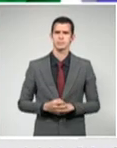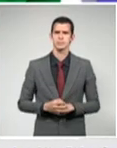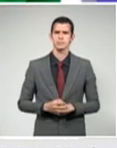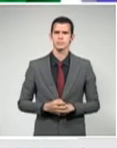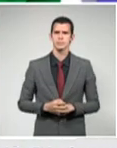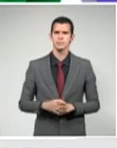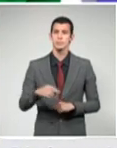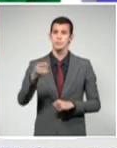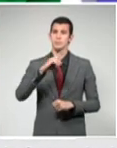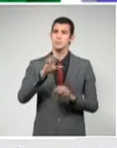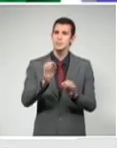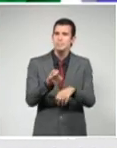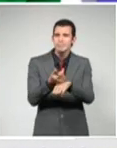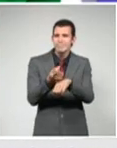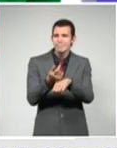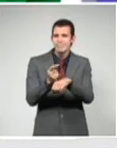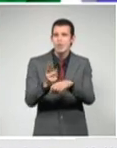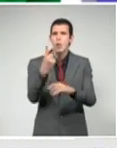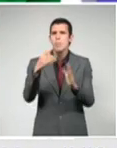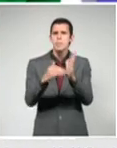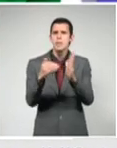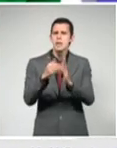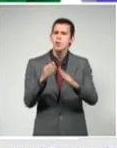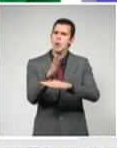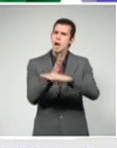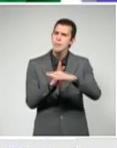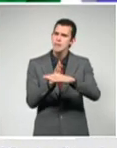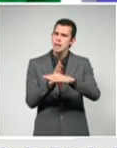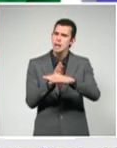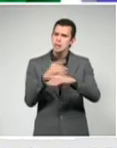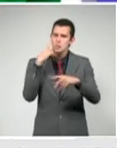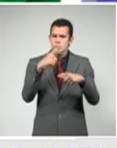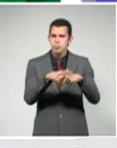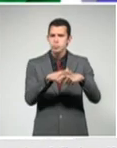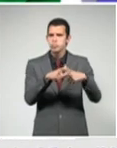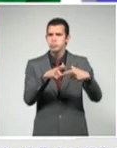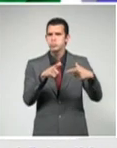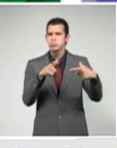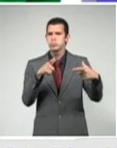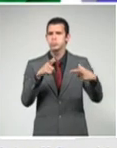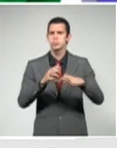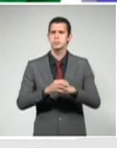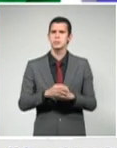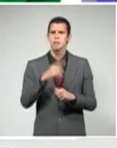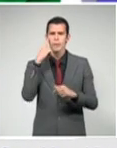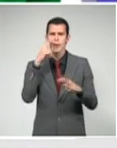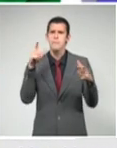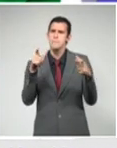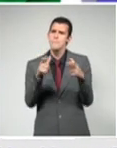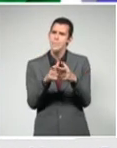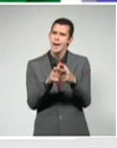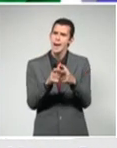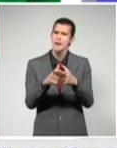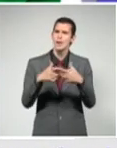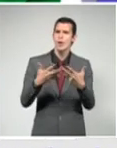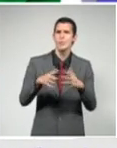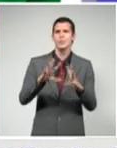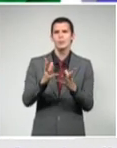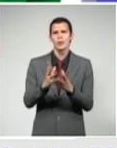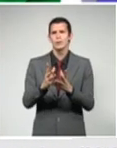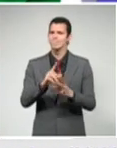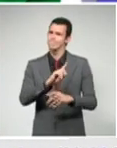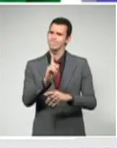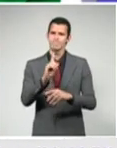491.572, cifra muy elevada, que no se ve una reducción en la pandemia. Y esto, como tú bien